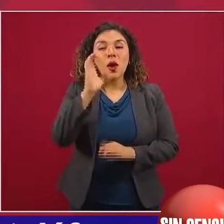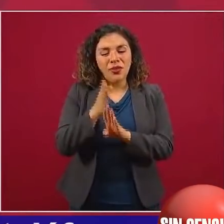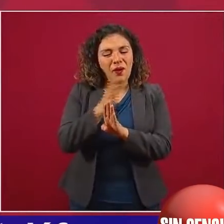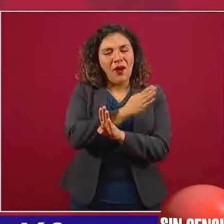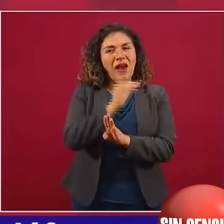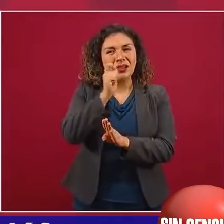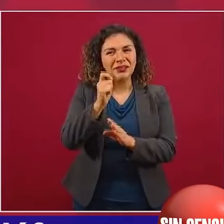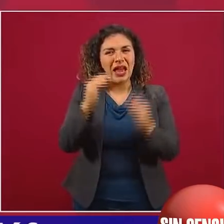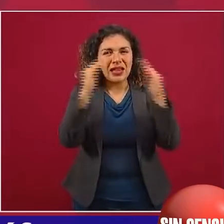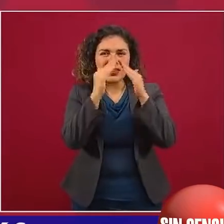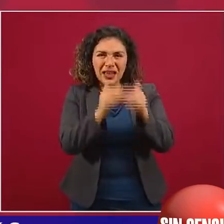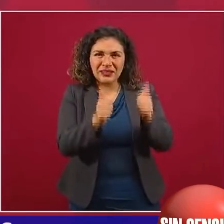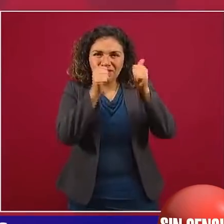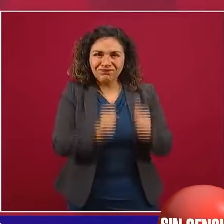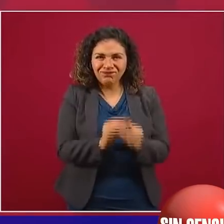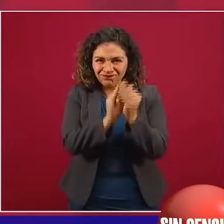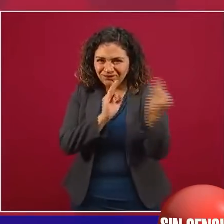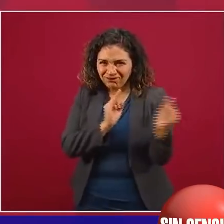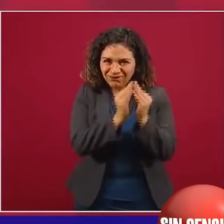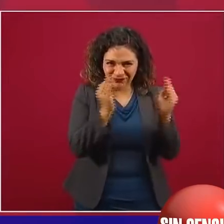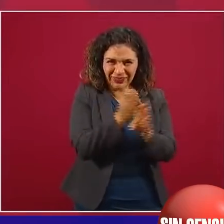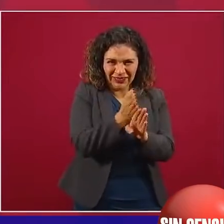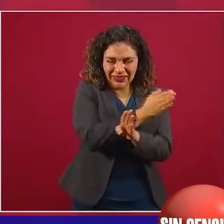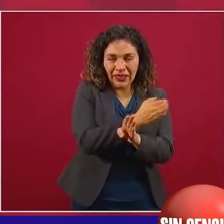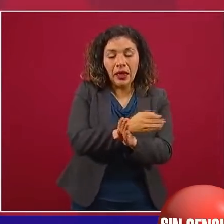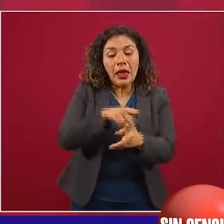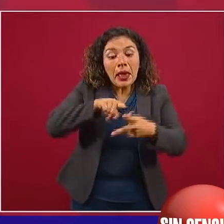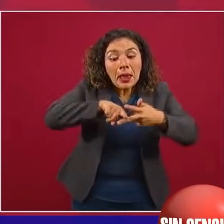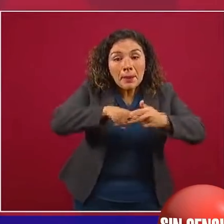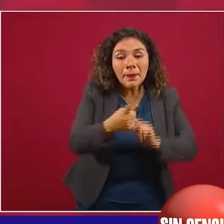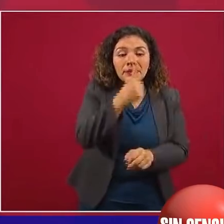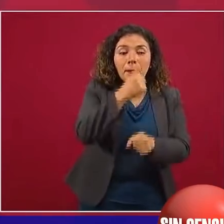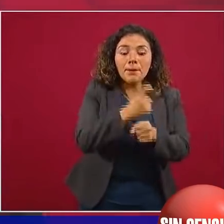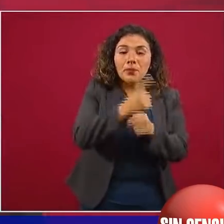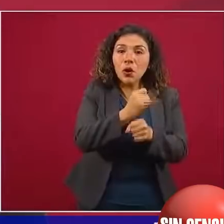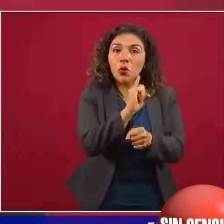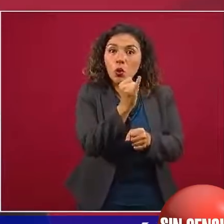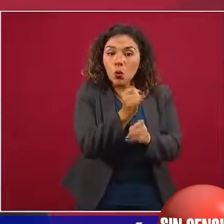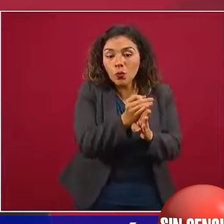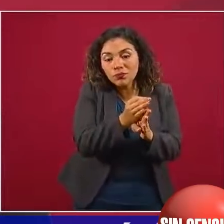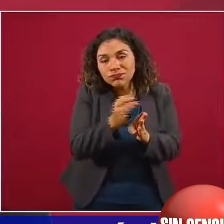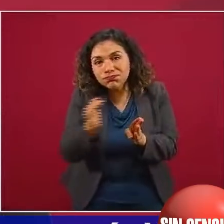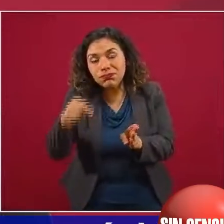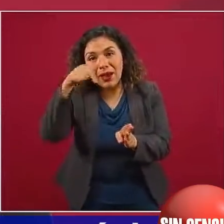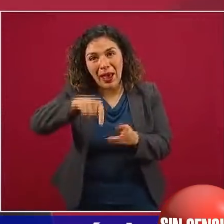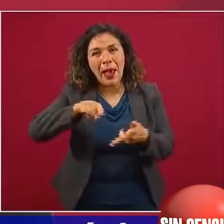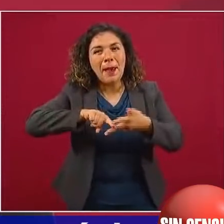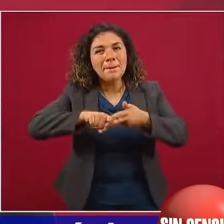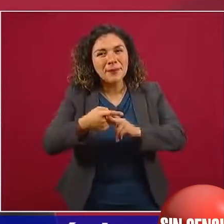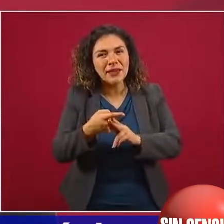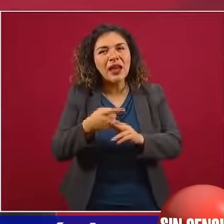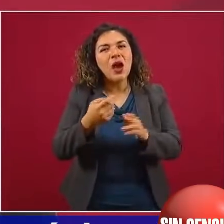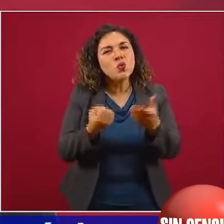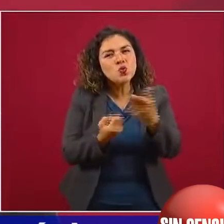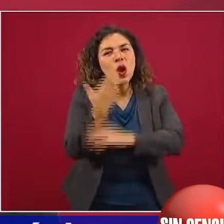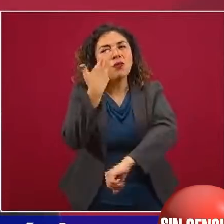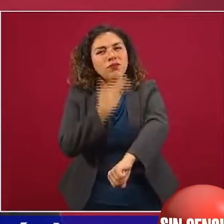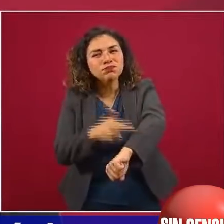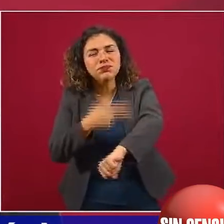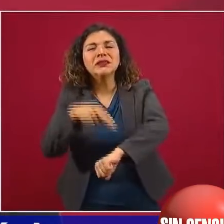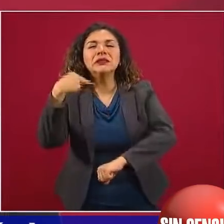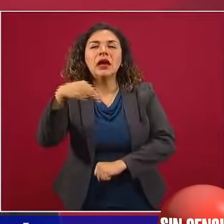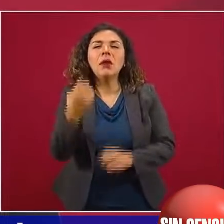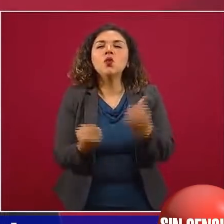Nacional de Sana Distancia y a partir del 1 de junio empezó este nuevo proceso denominado